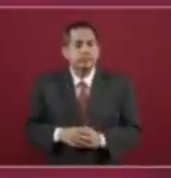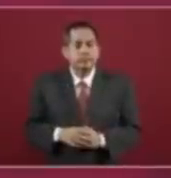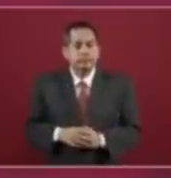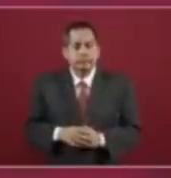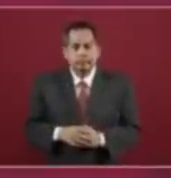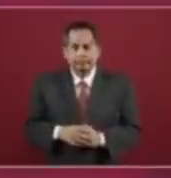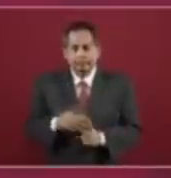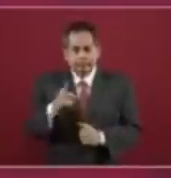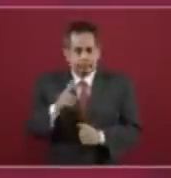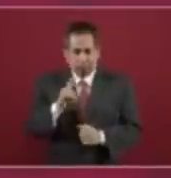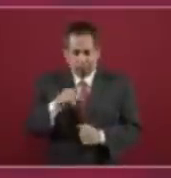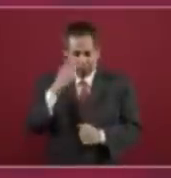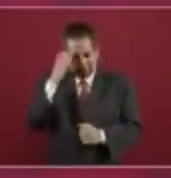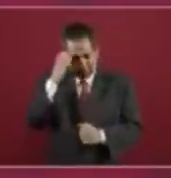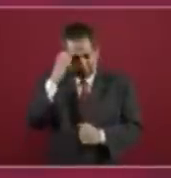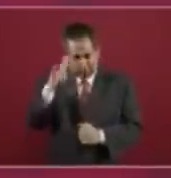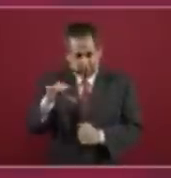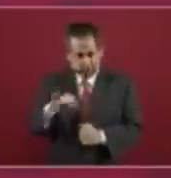es un crimen